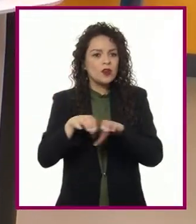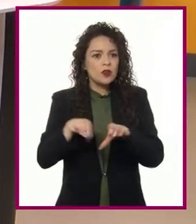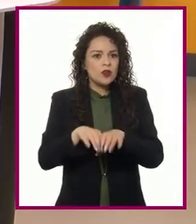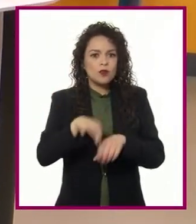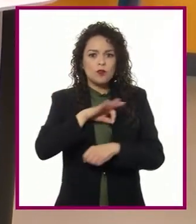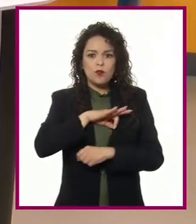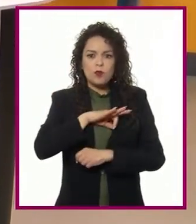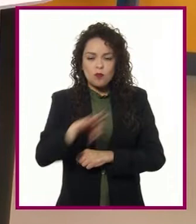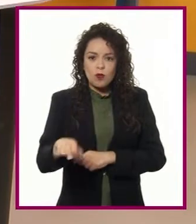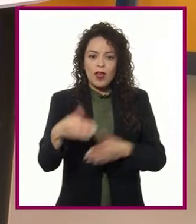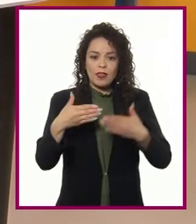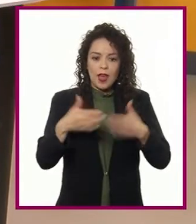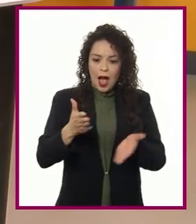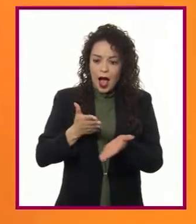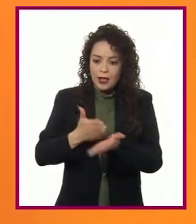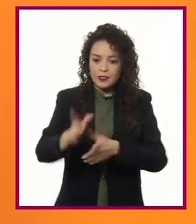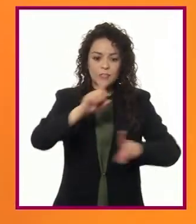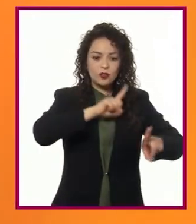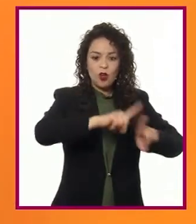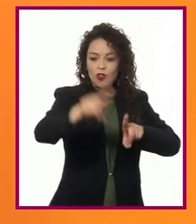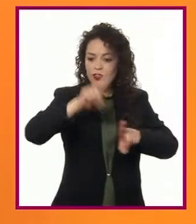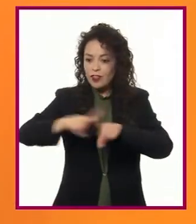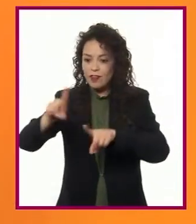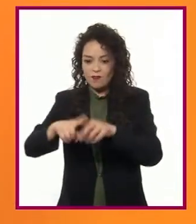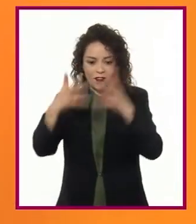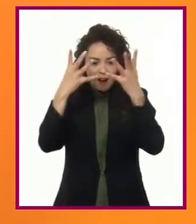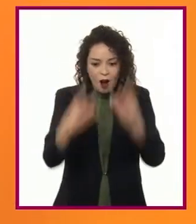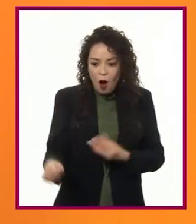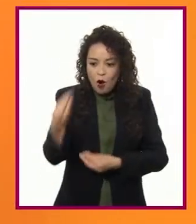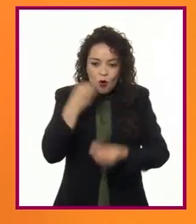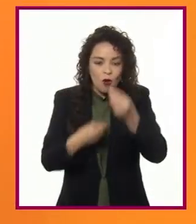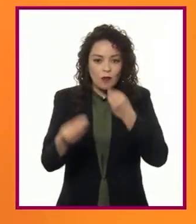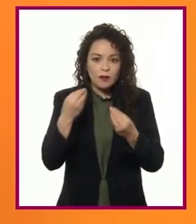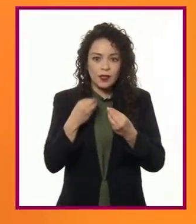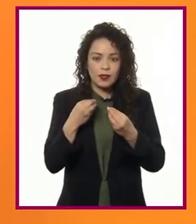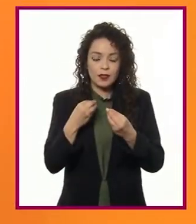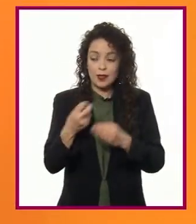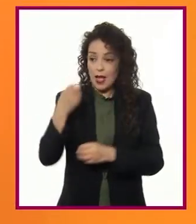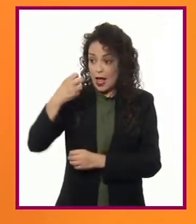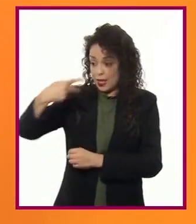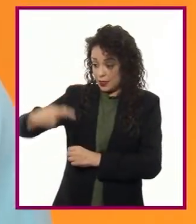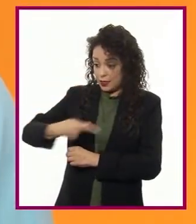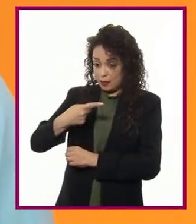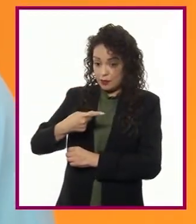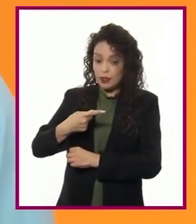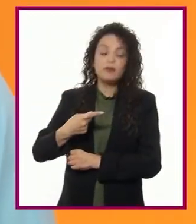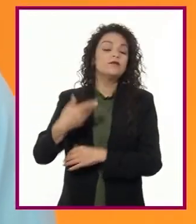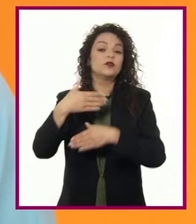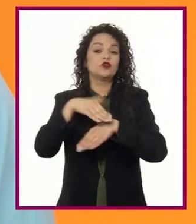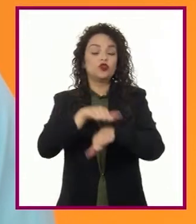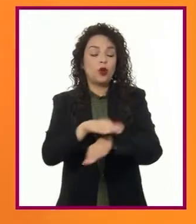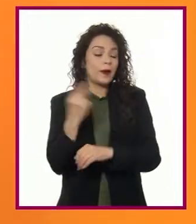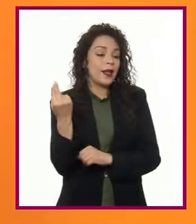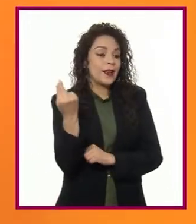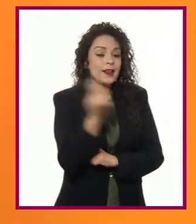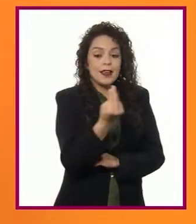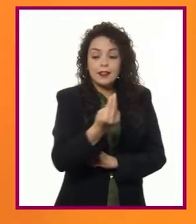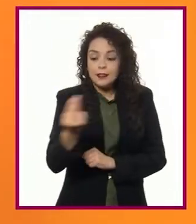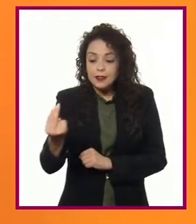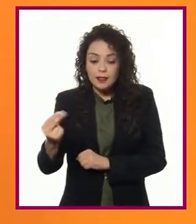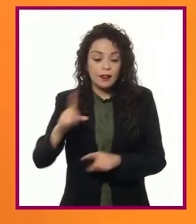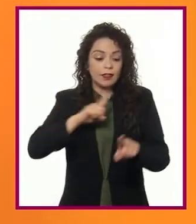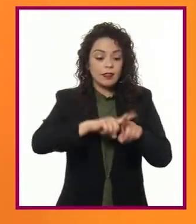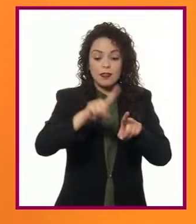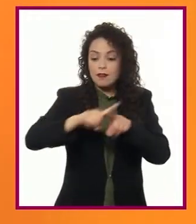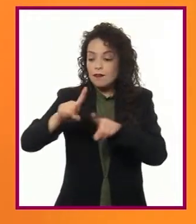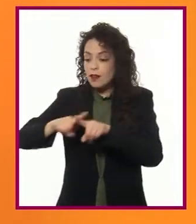una diversidad de alimentos? Formular preguntas como la que acabas de hacer, Enrique, sobre la necesidad o